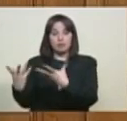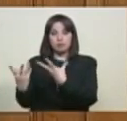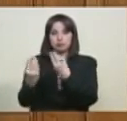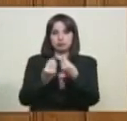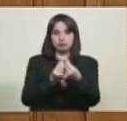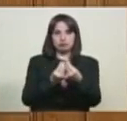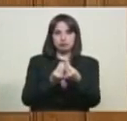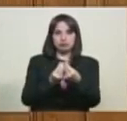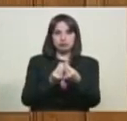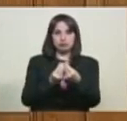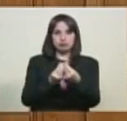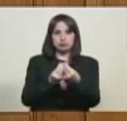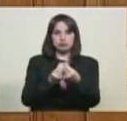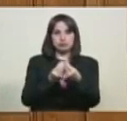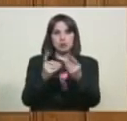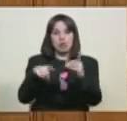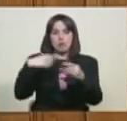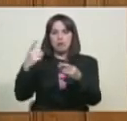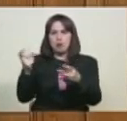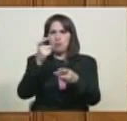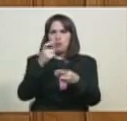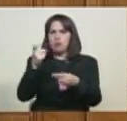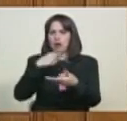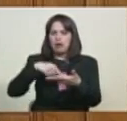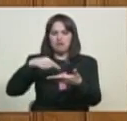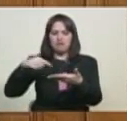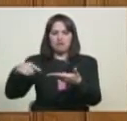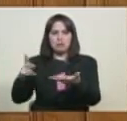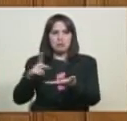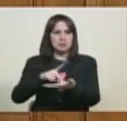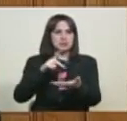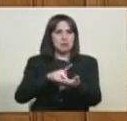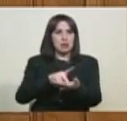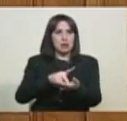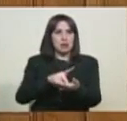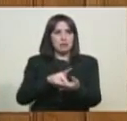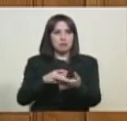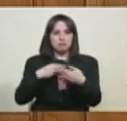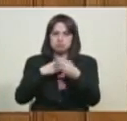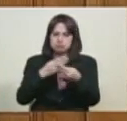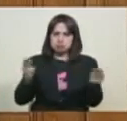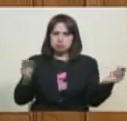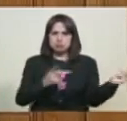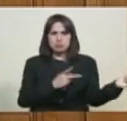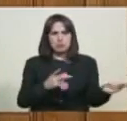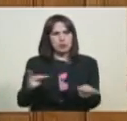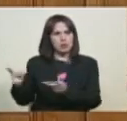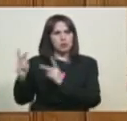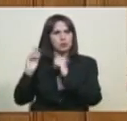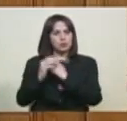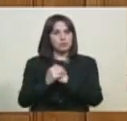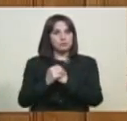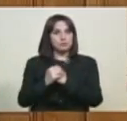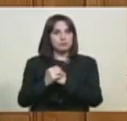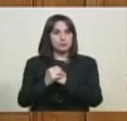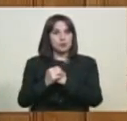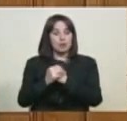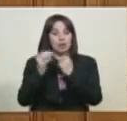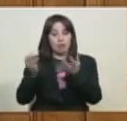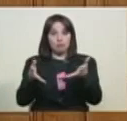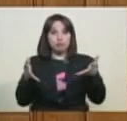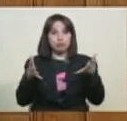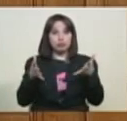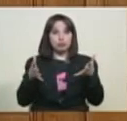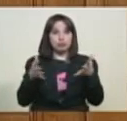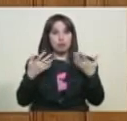política para recoger firmas, para participar en elecciones, han sido bienvenidos. Y donde han